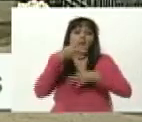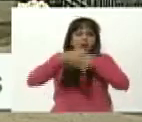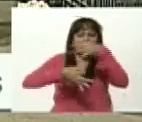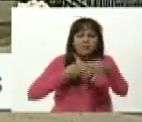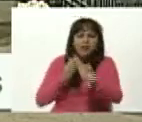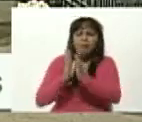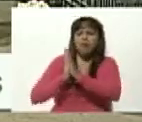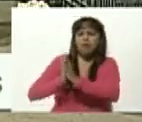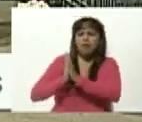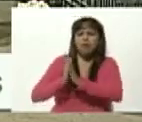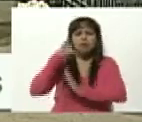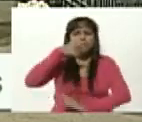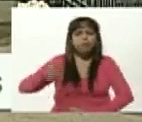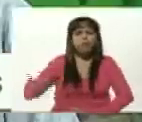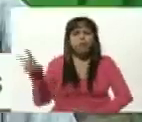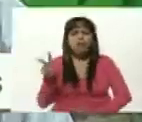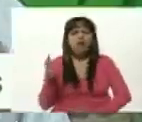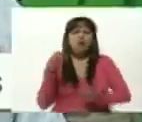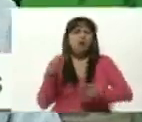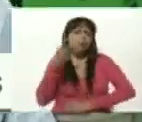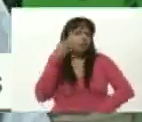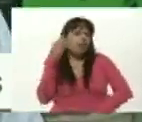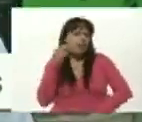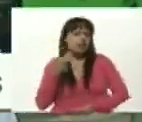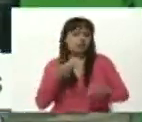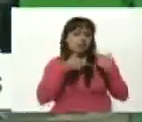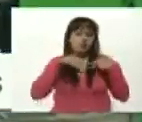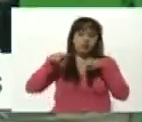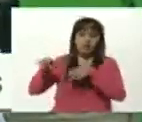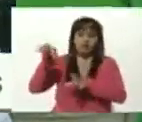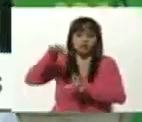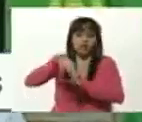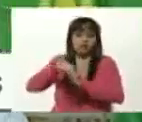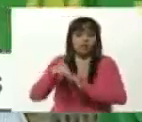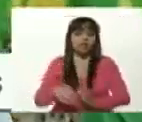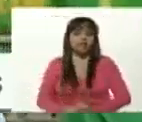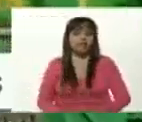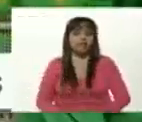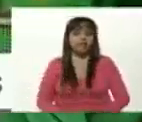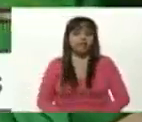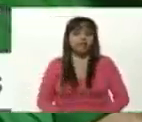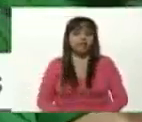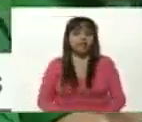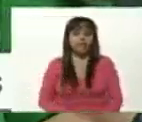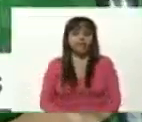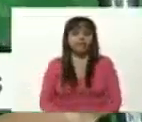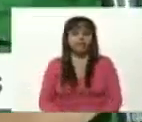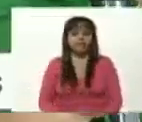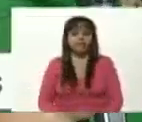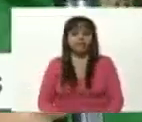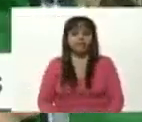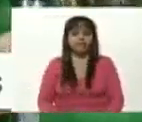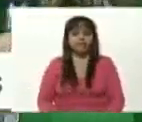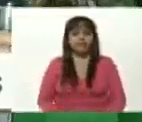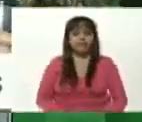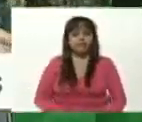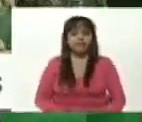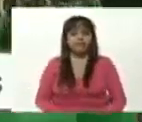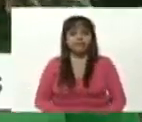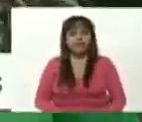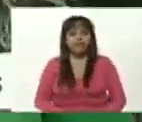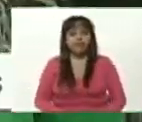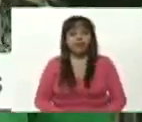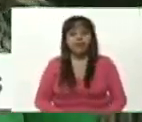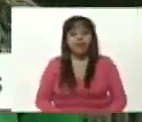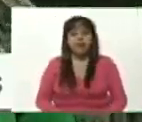pueblo venezolano cómo ha sido su experiencia como responsable del semillero. Adelante, Casandra. Presidente, yo soy la